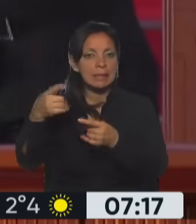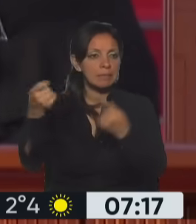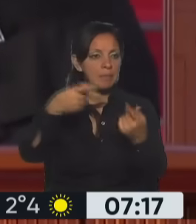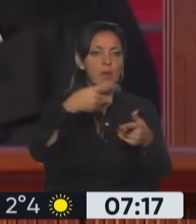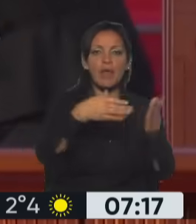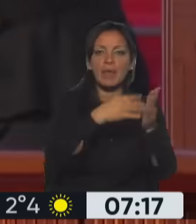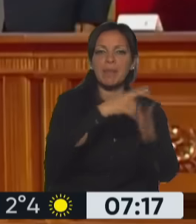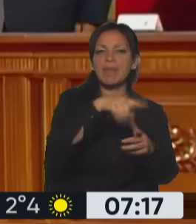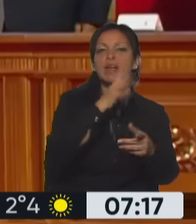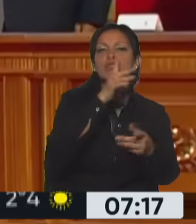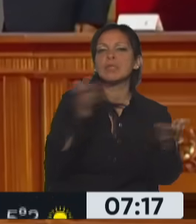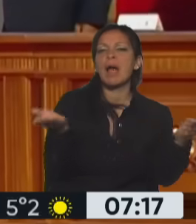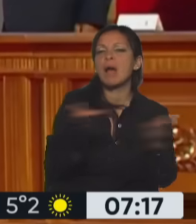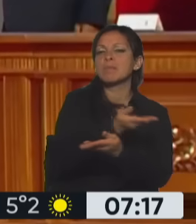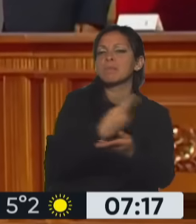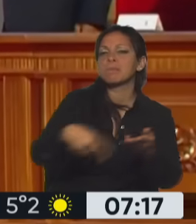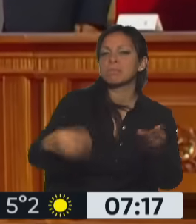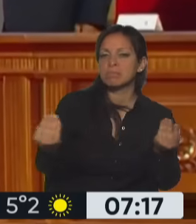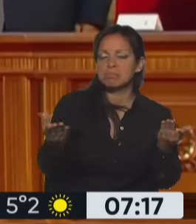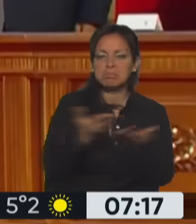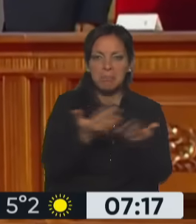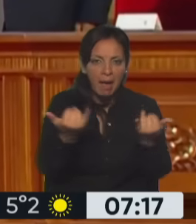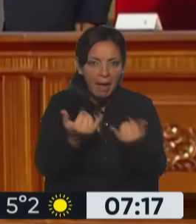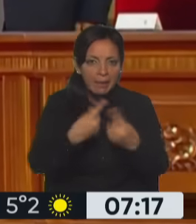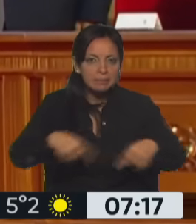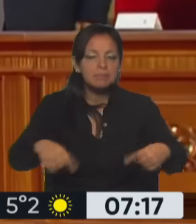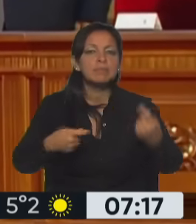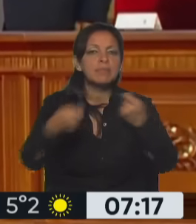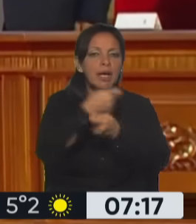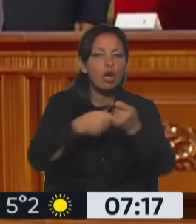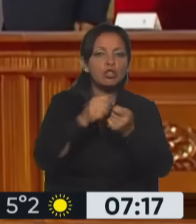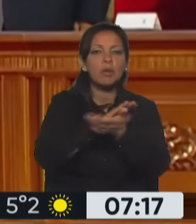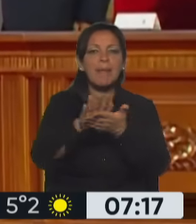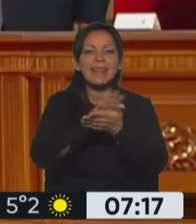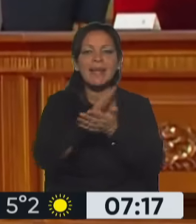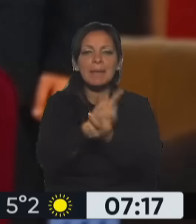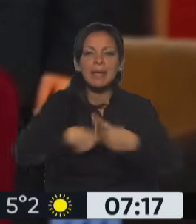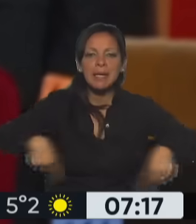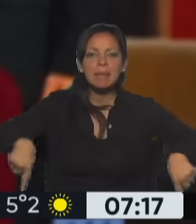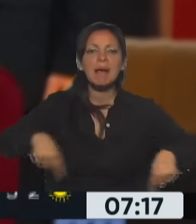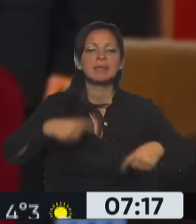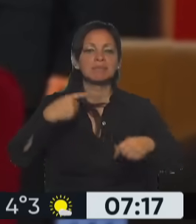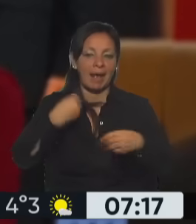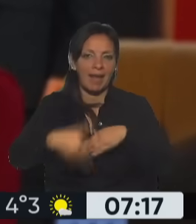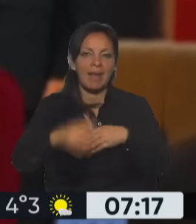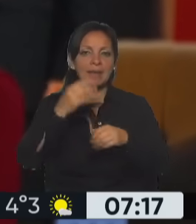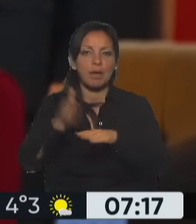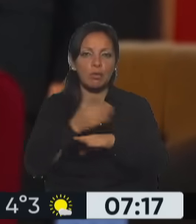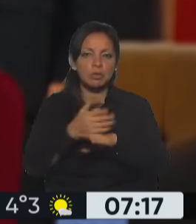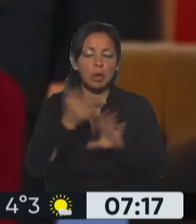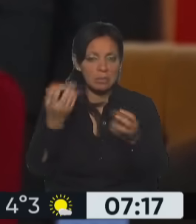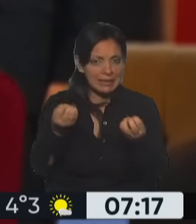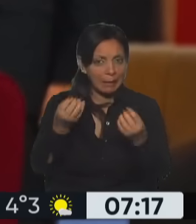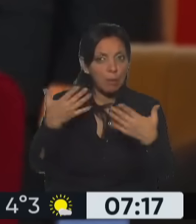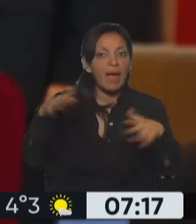Rusia digo hay motivos para pensar de que hay materias primas y productos que se puedan intercambiar y que para eso sea la reunión Pero por otro